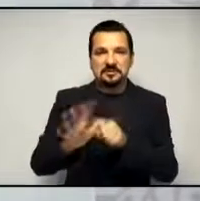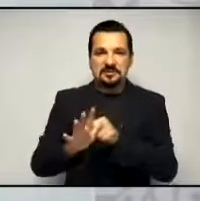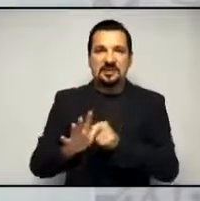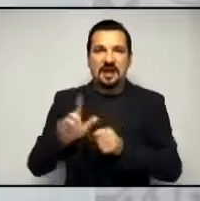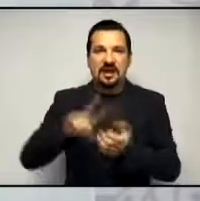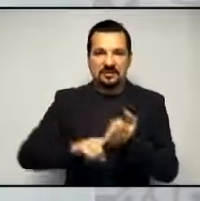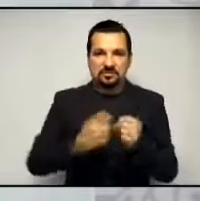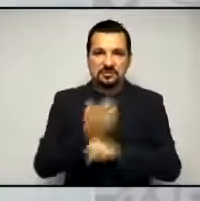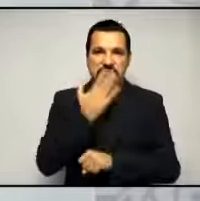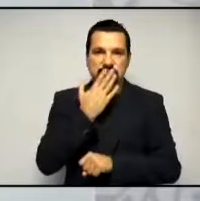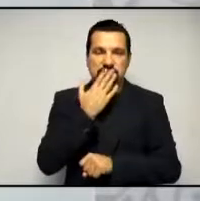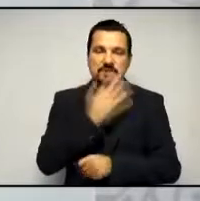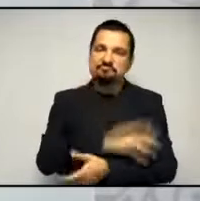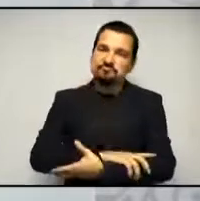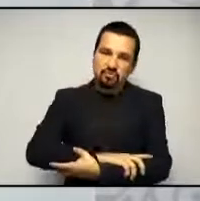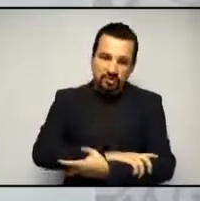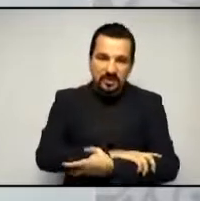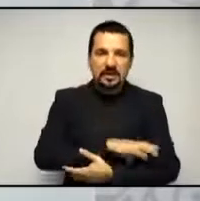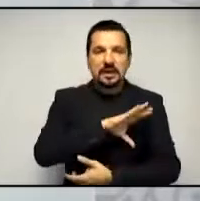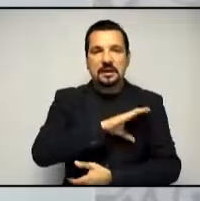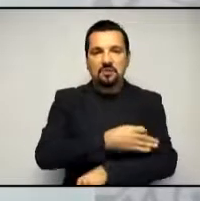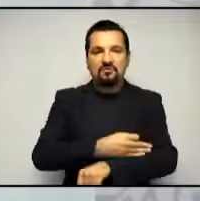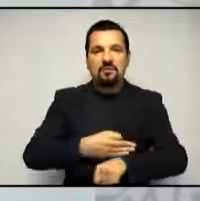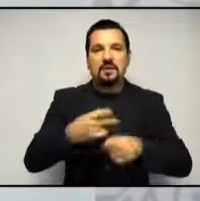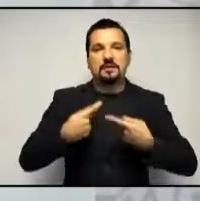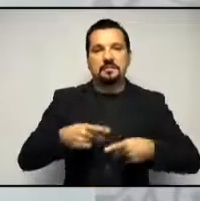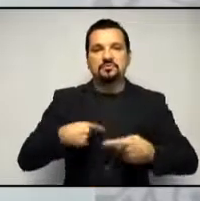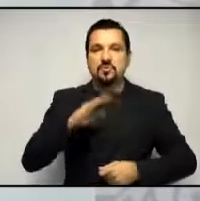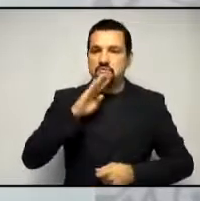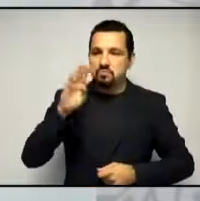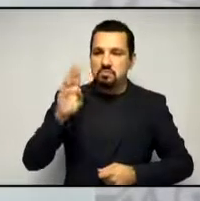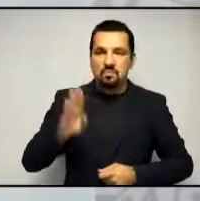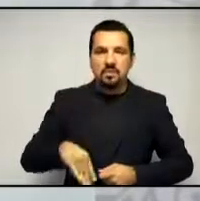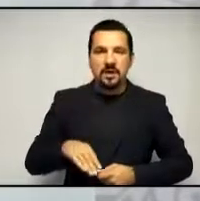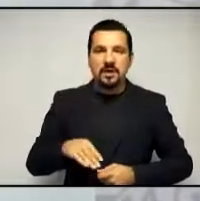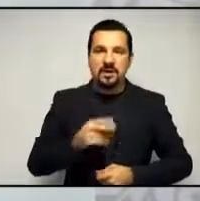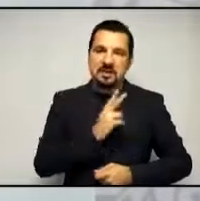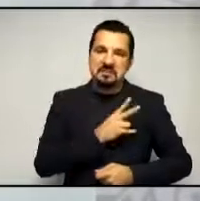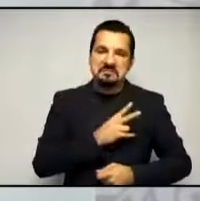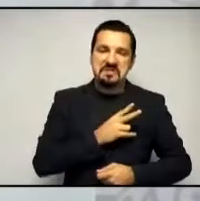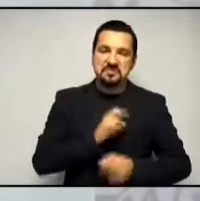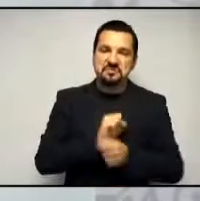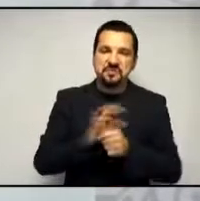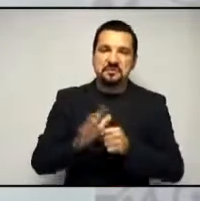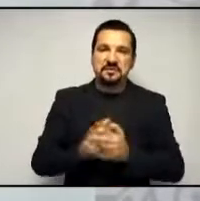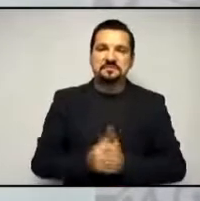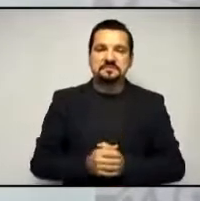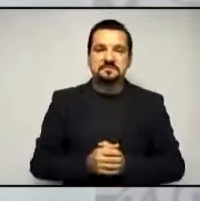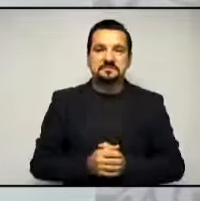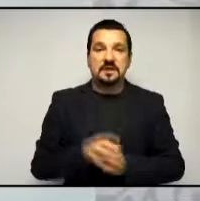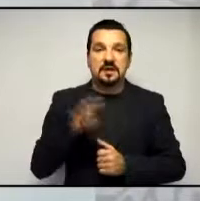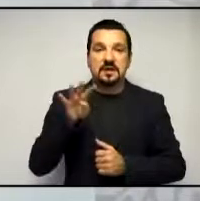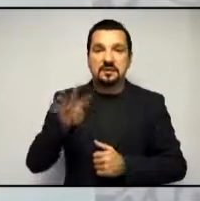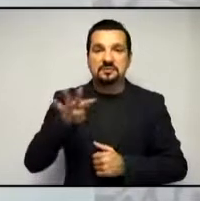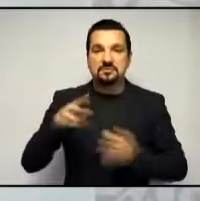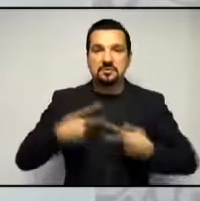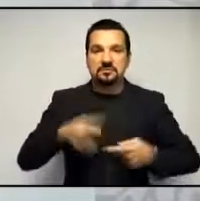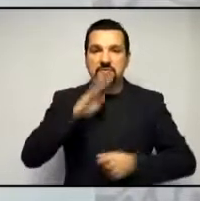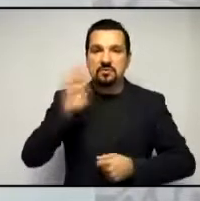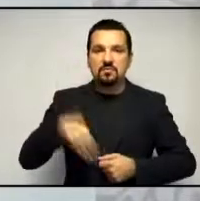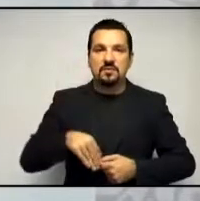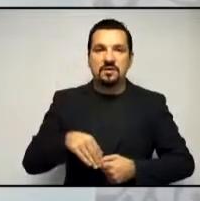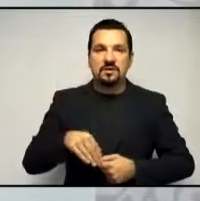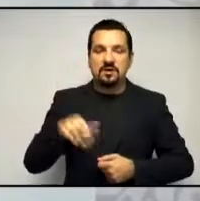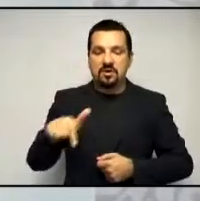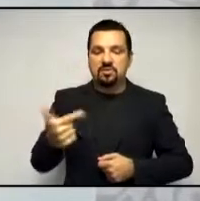nuestra solidaridad con las familias de las personas que perdieron la vida por este virus los 19 fallecimientos ocurrieron en